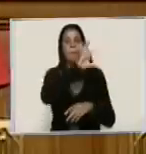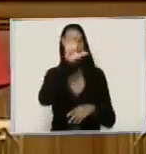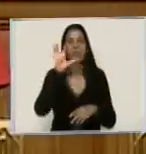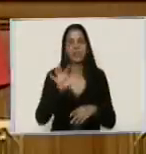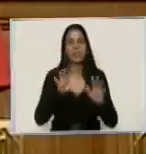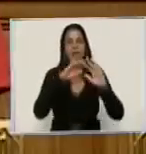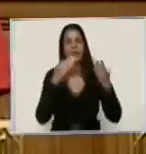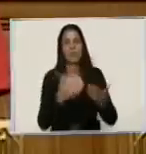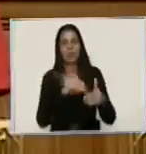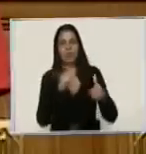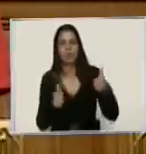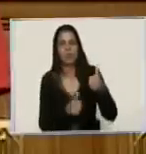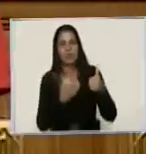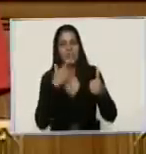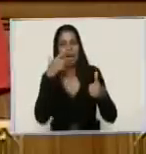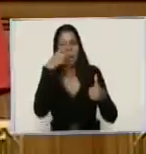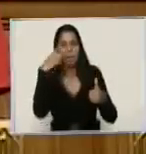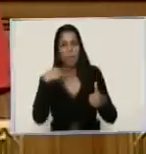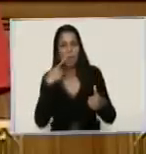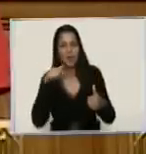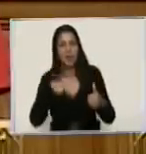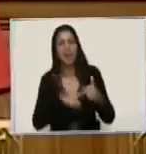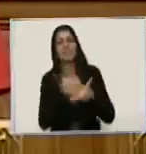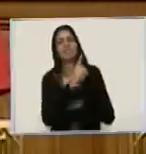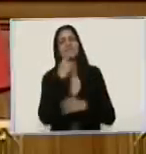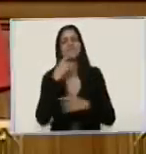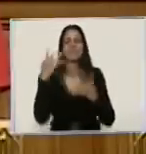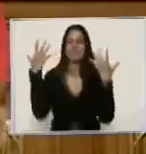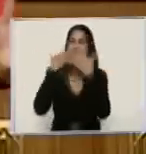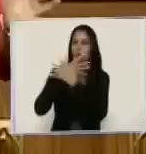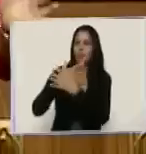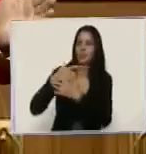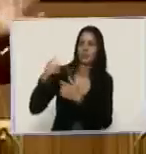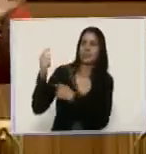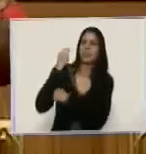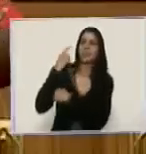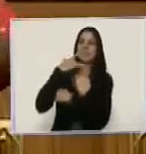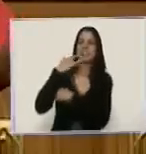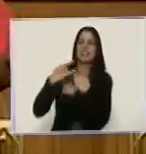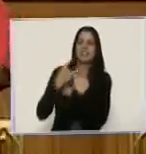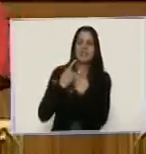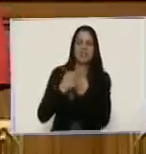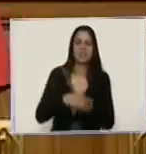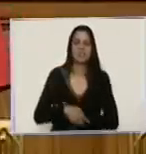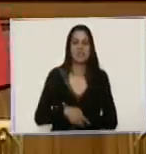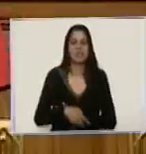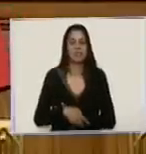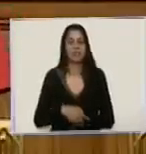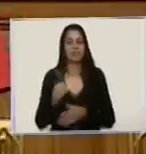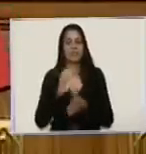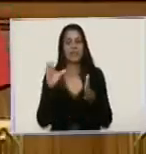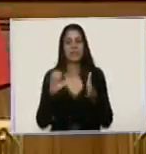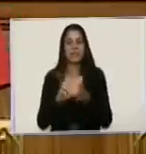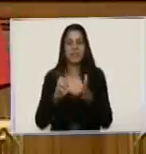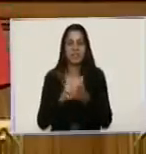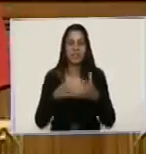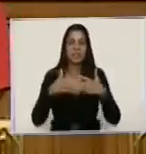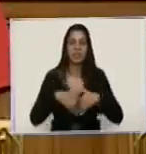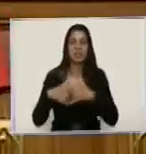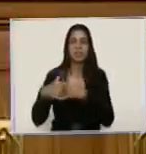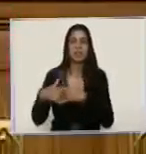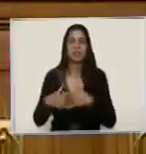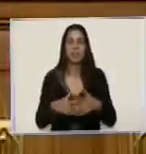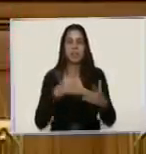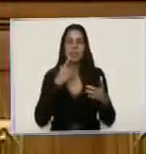petróleo. Pero los centros académicos han demostrado que no hay sustituto que permita mantener los niveles de vida actuales. Es